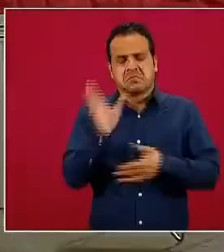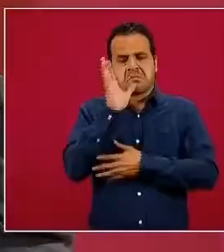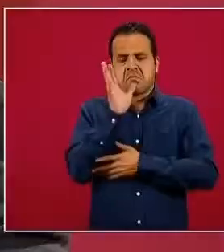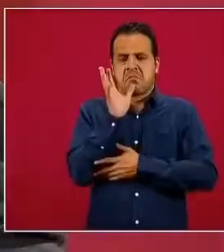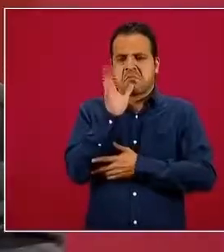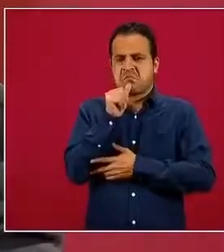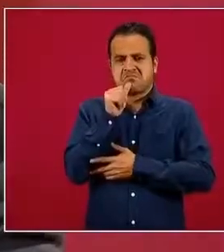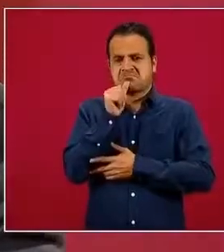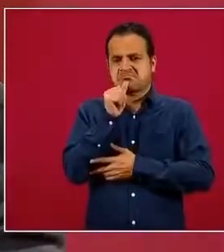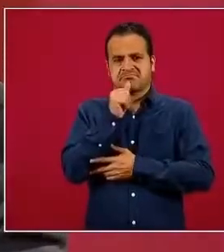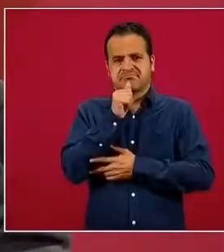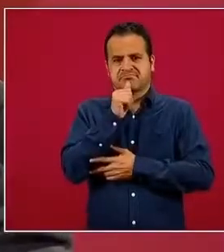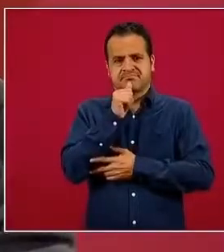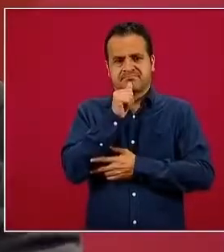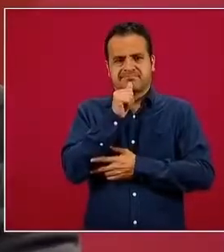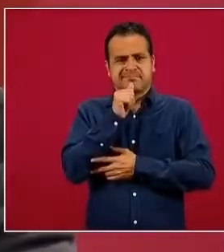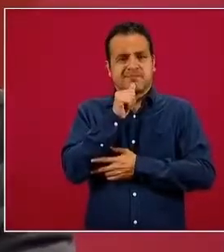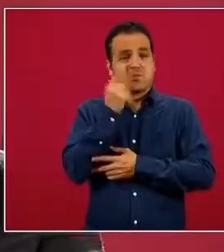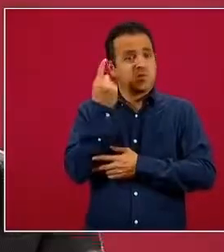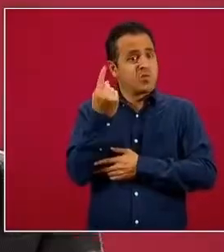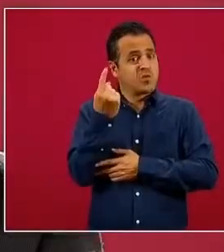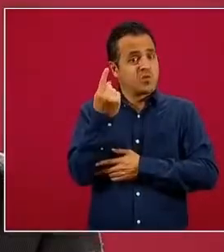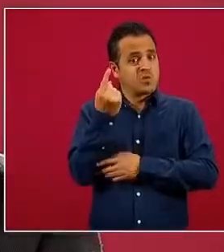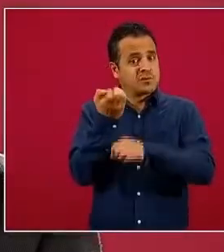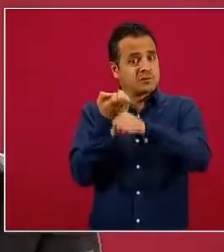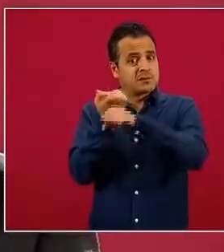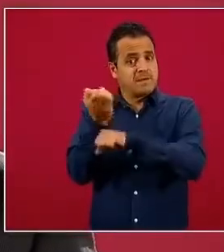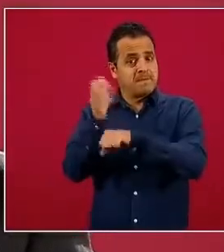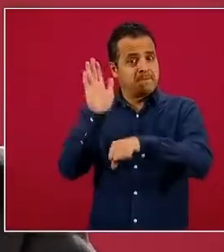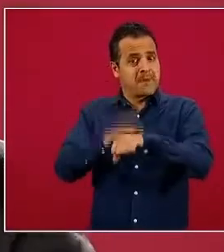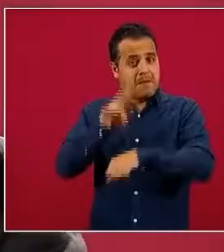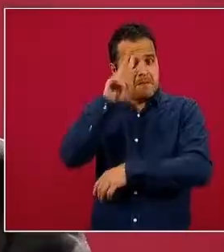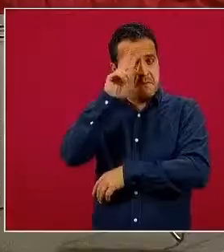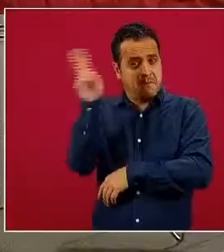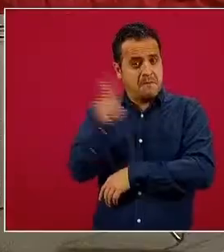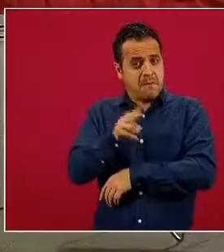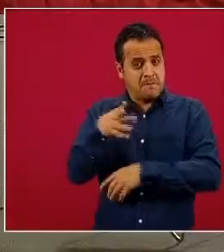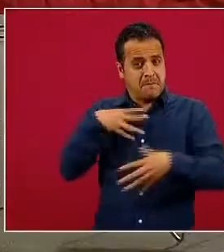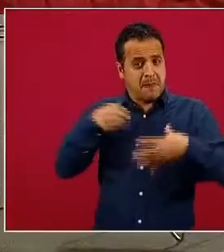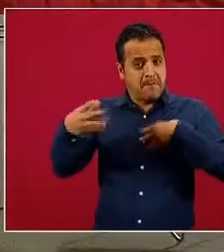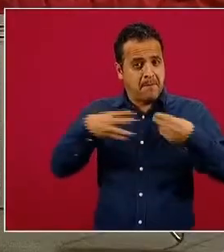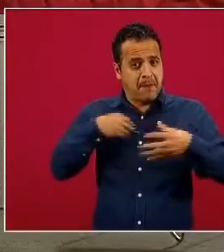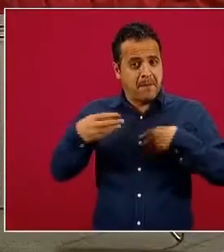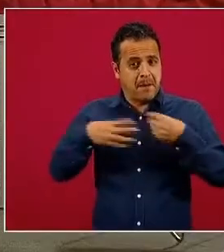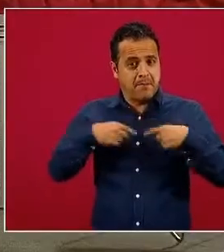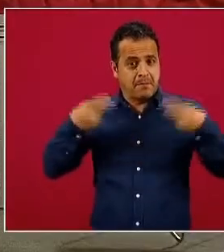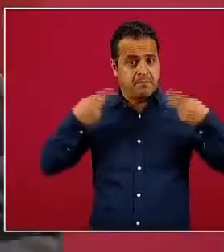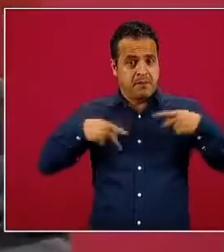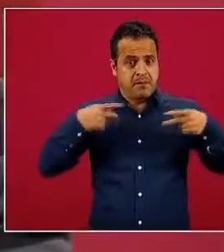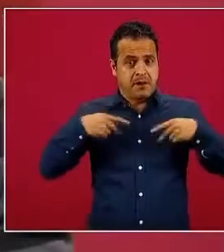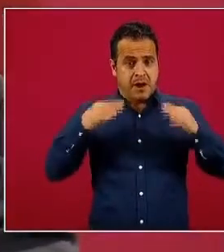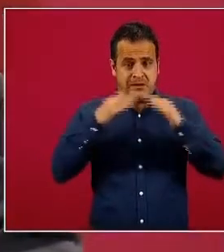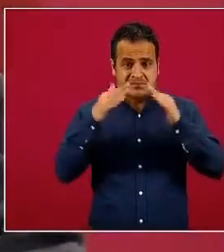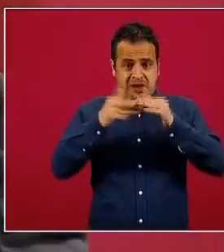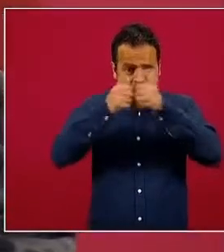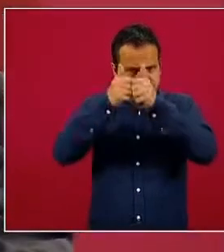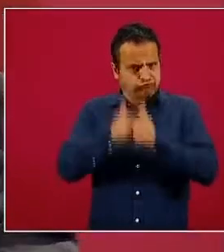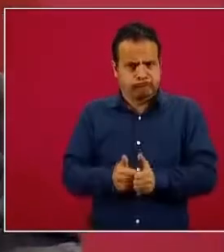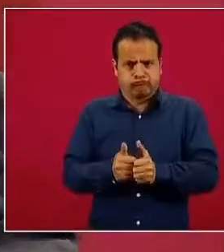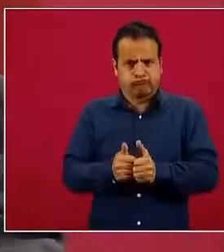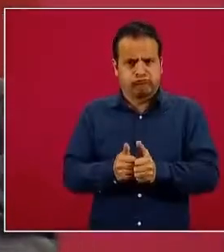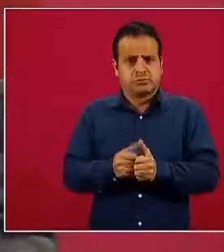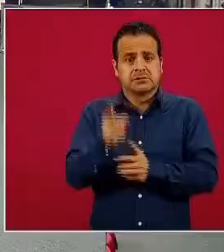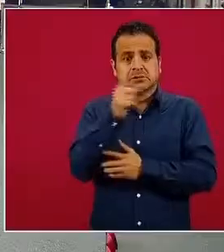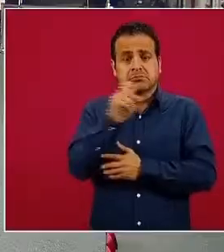Hipotéticamente, en uno de los estados que ahorita tienen mayor intensidad, si nadie se movilizara, nadie, entran